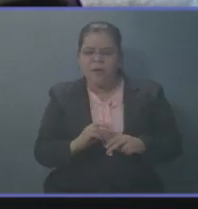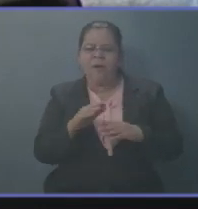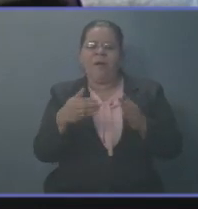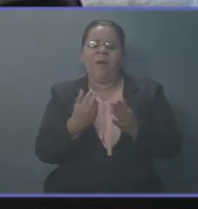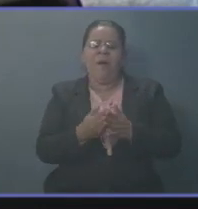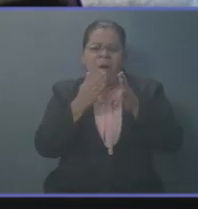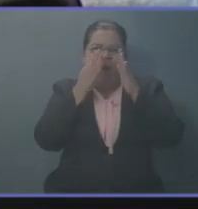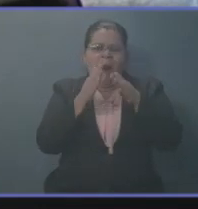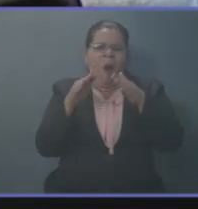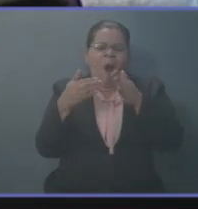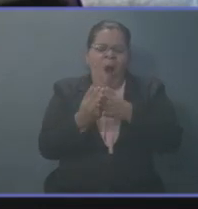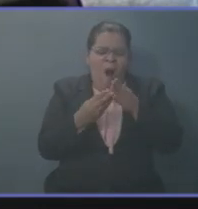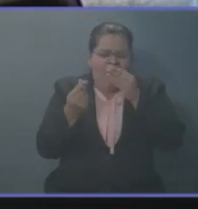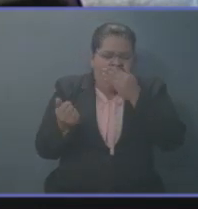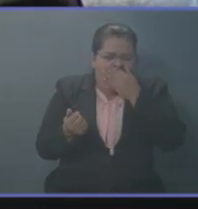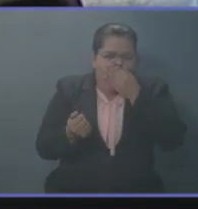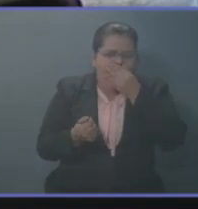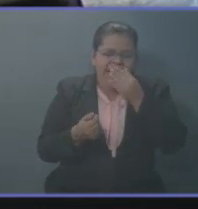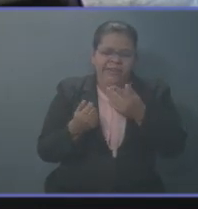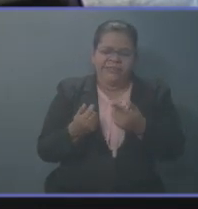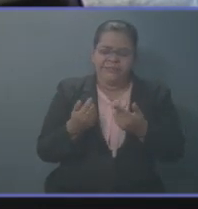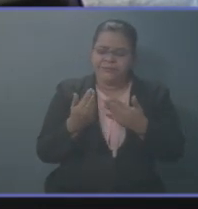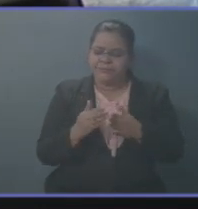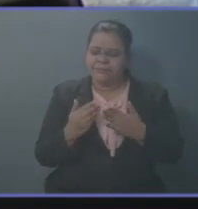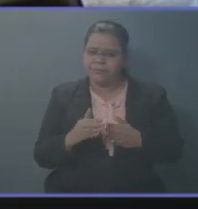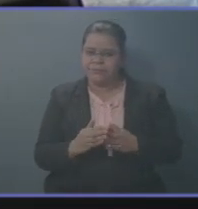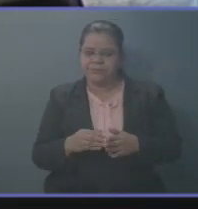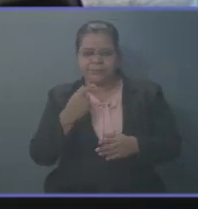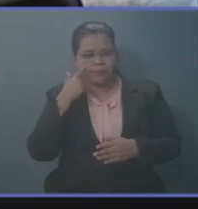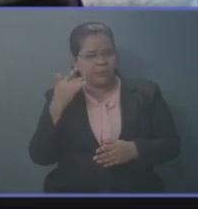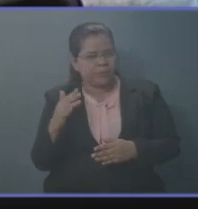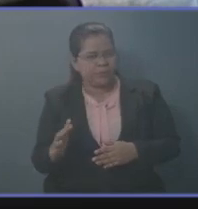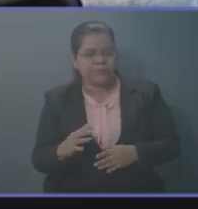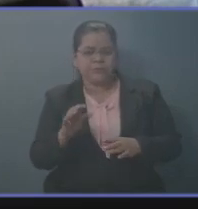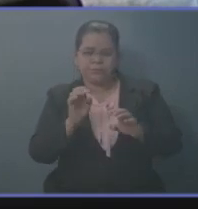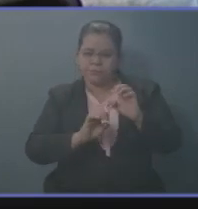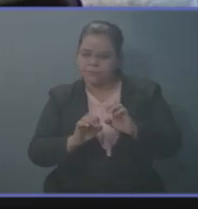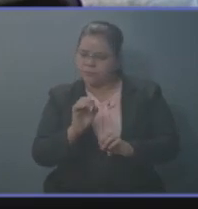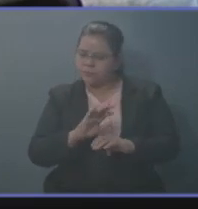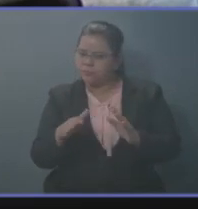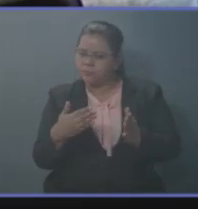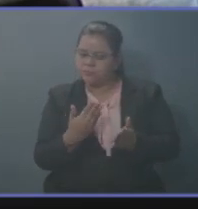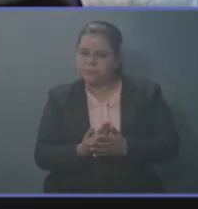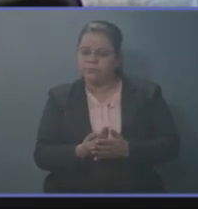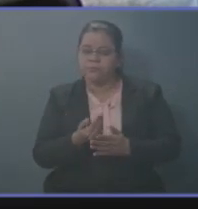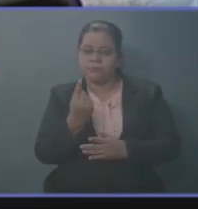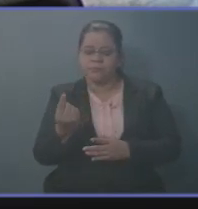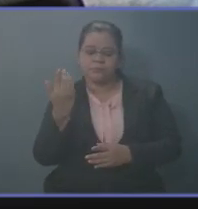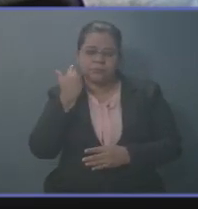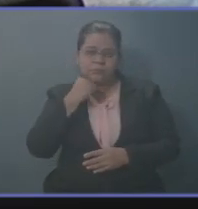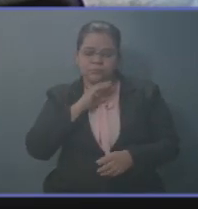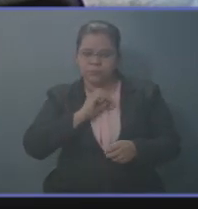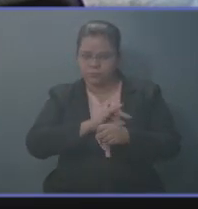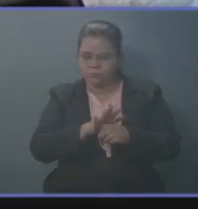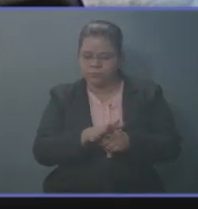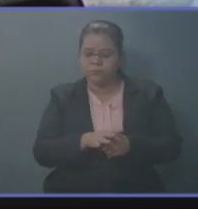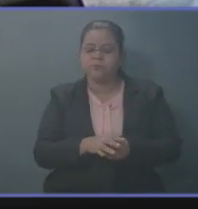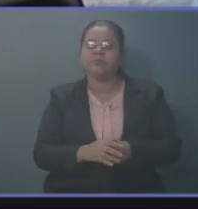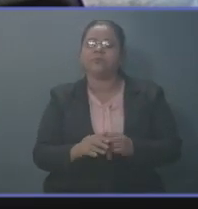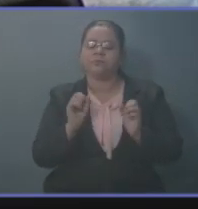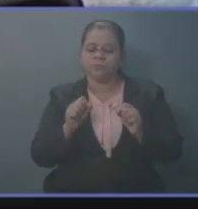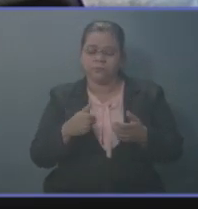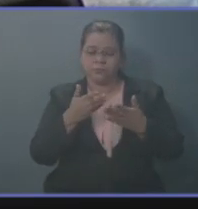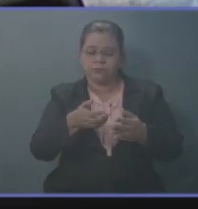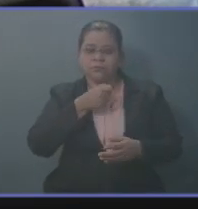y resultados de pruebas alternativas, riesgo, evolución y pronóstico de pacientes con COVID-19, el cual deberá